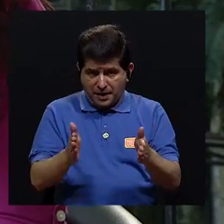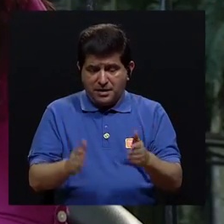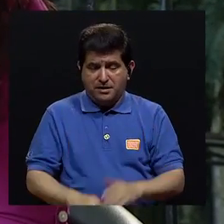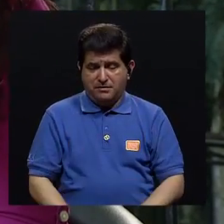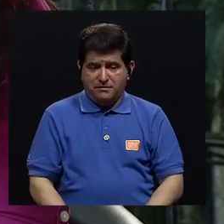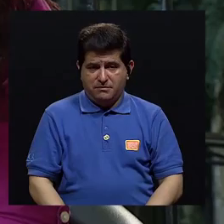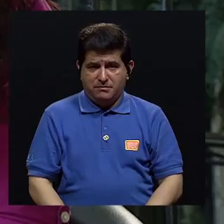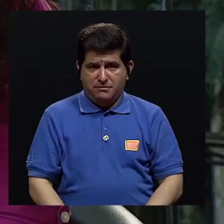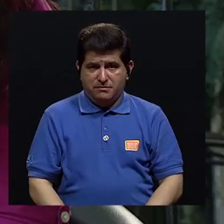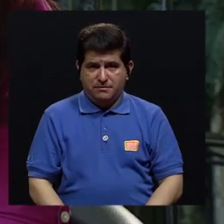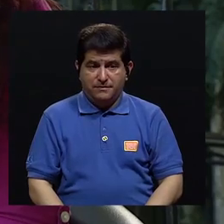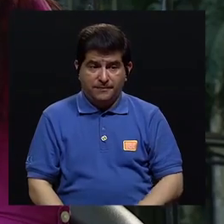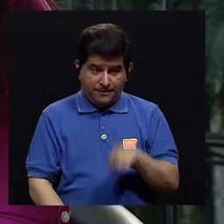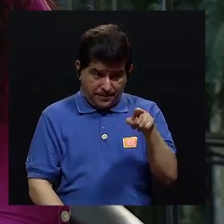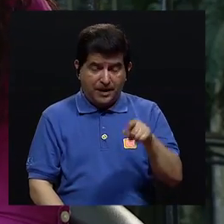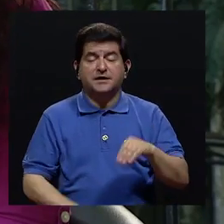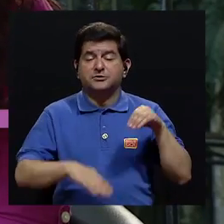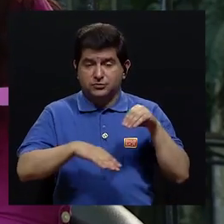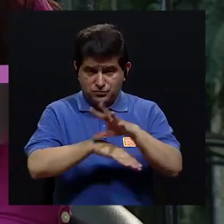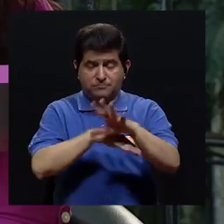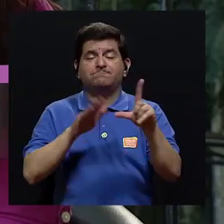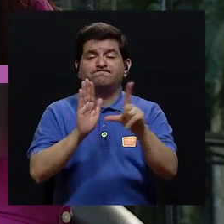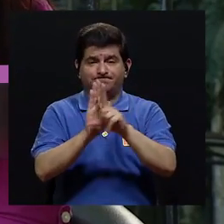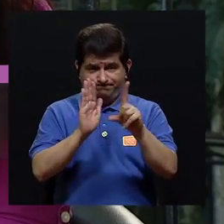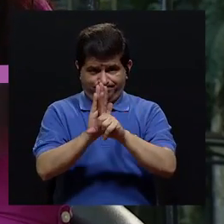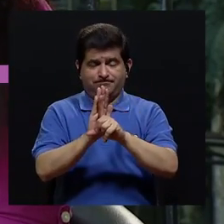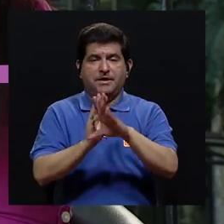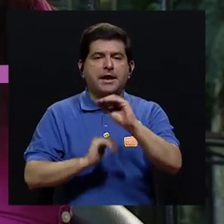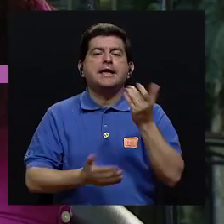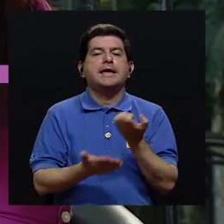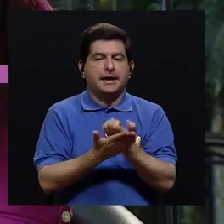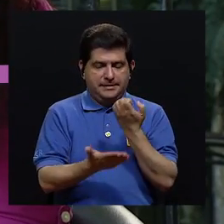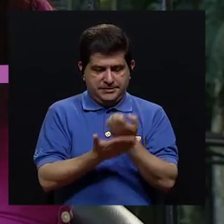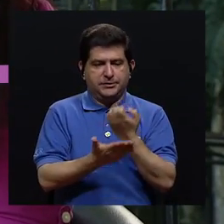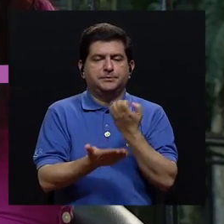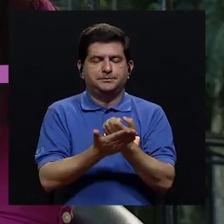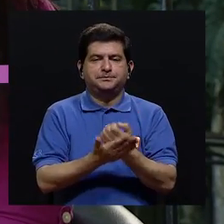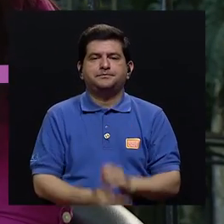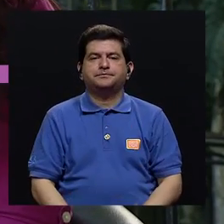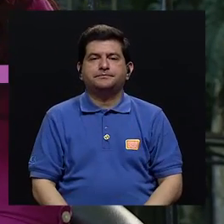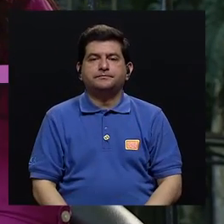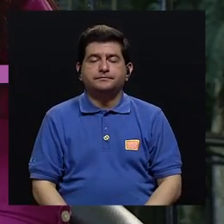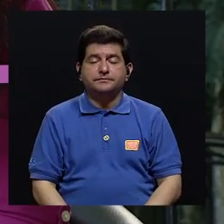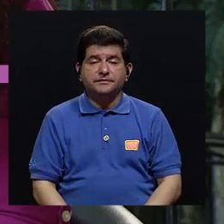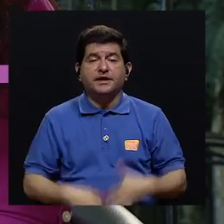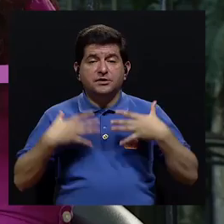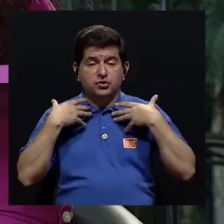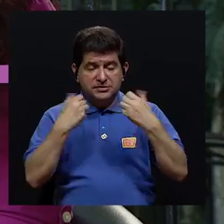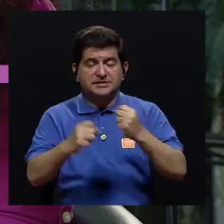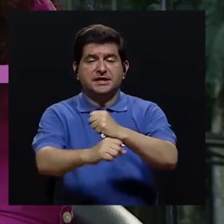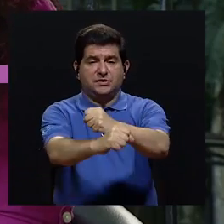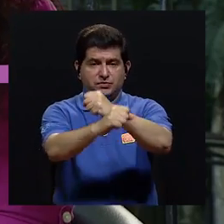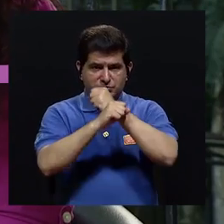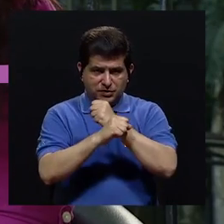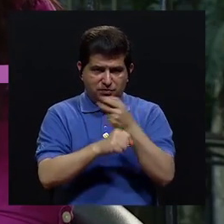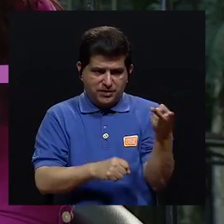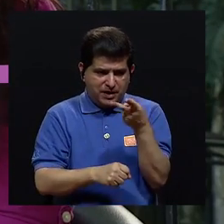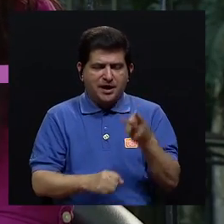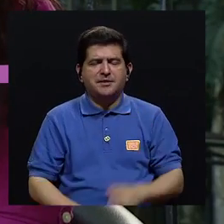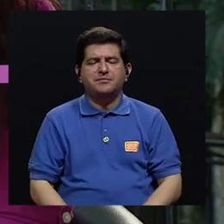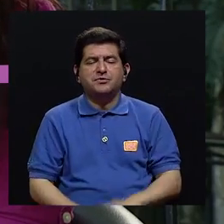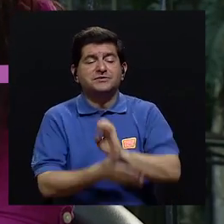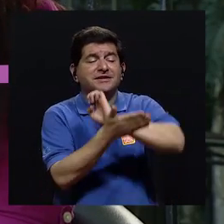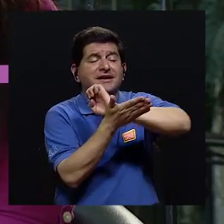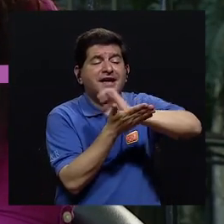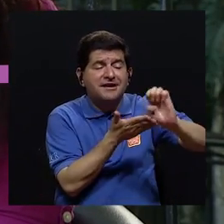de la par. Entonces, eso tiene muchísimas implicaciones legales y sobre todo económicas. Entonces, toda la parte de salud y seguridad lo que busca es